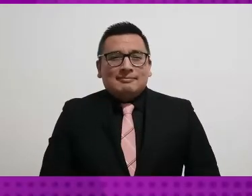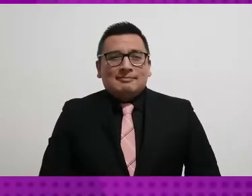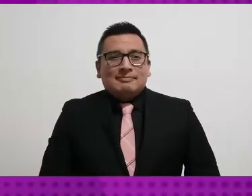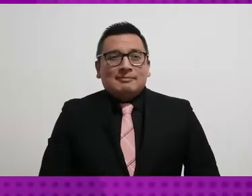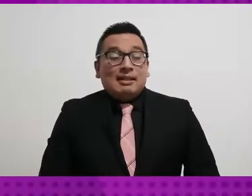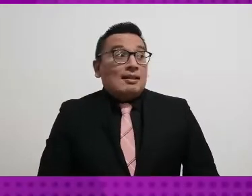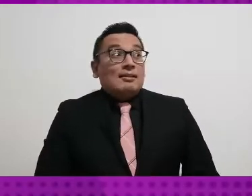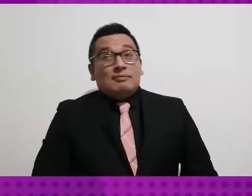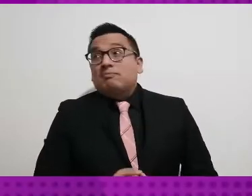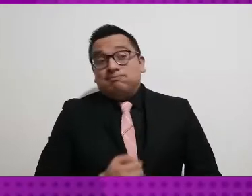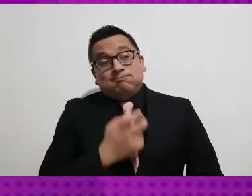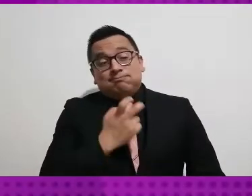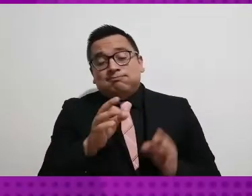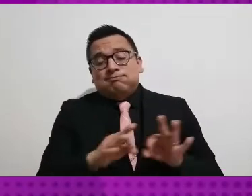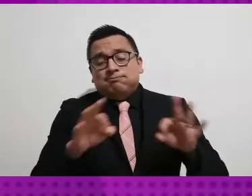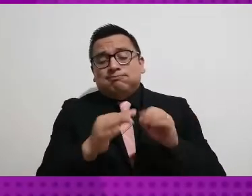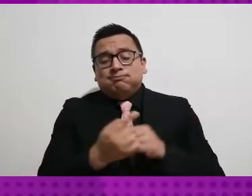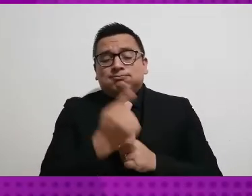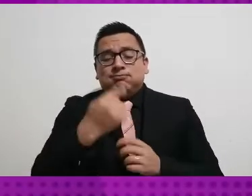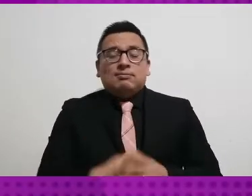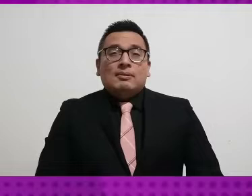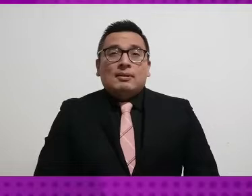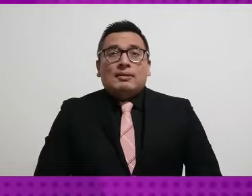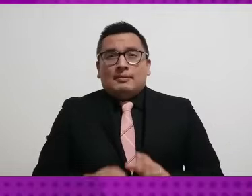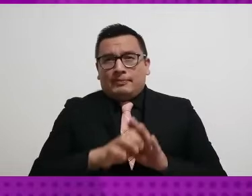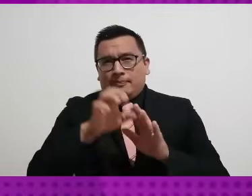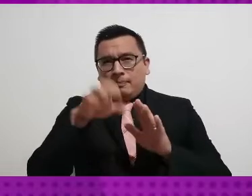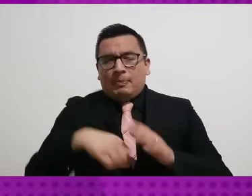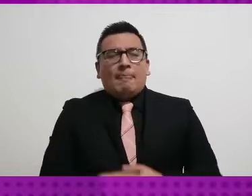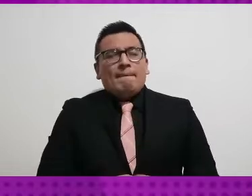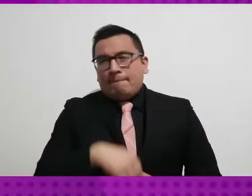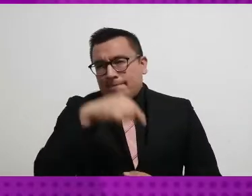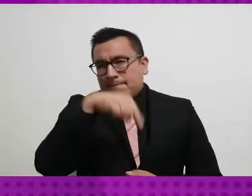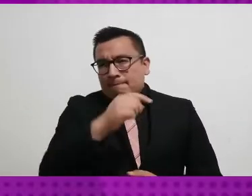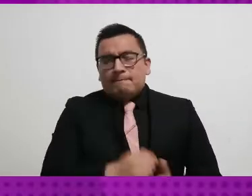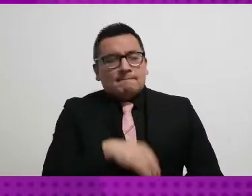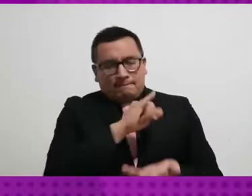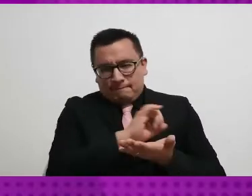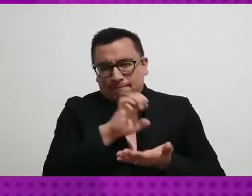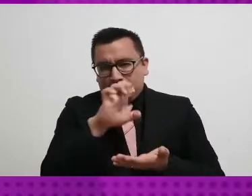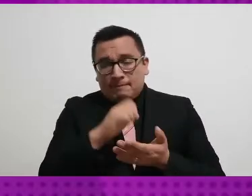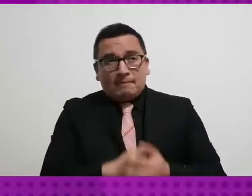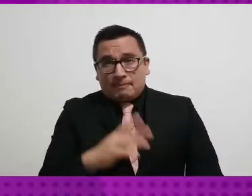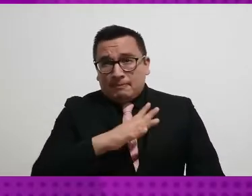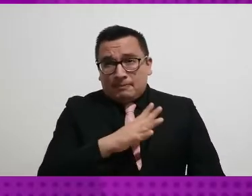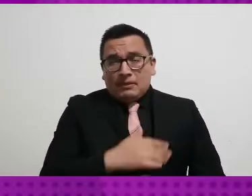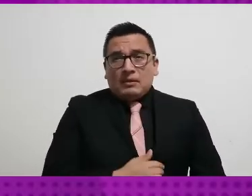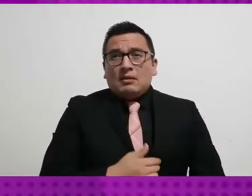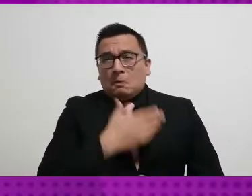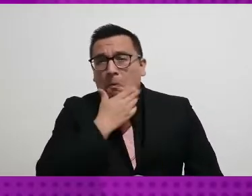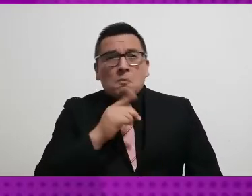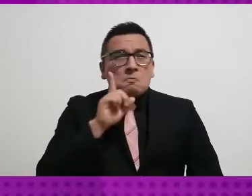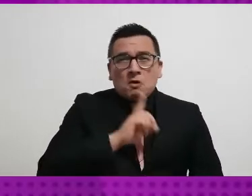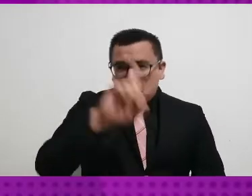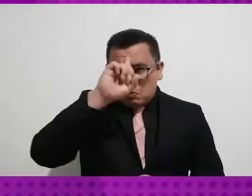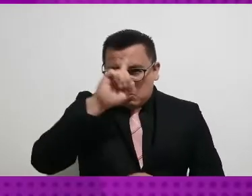esto porque, de hecho, cuando hay un consejero, una consejera en un instituto electoral como lo es el IEC, es importante que